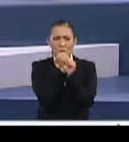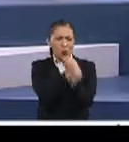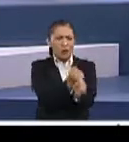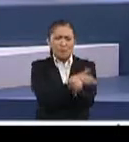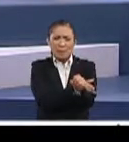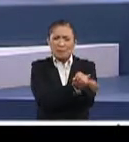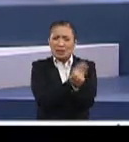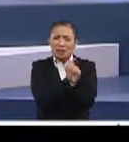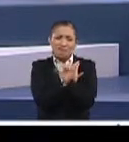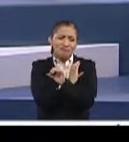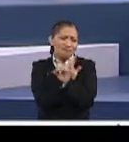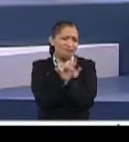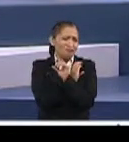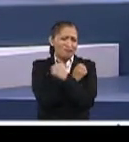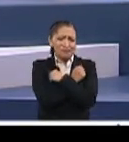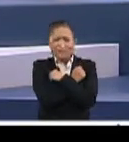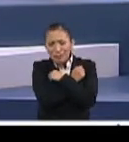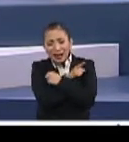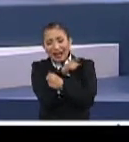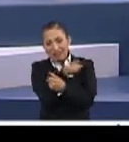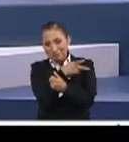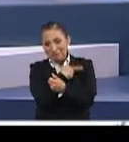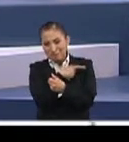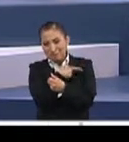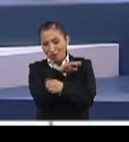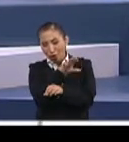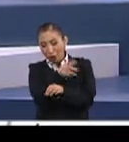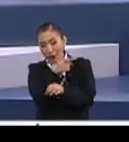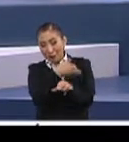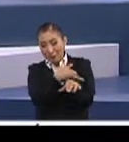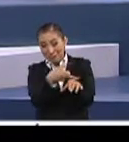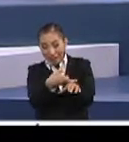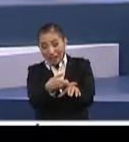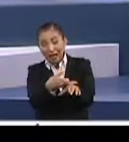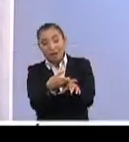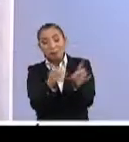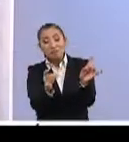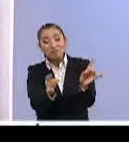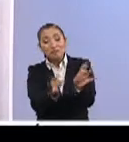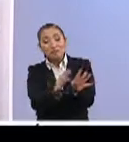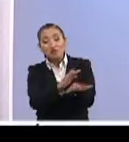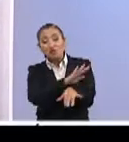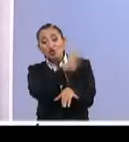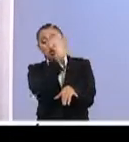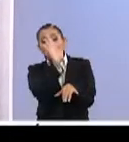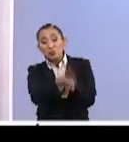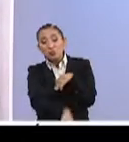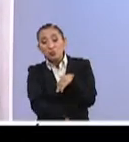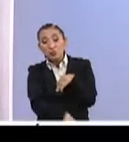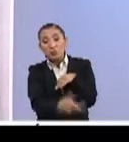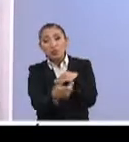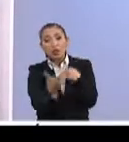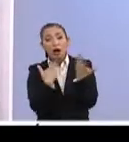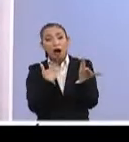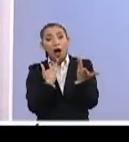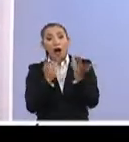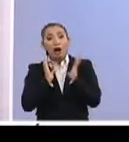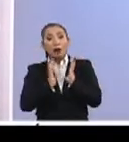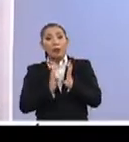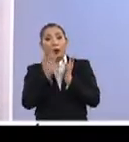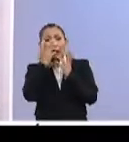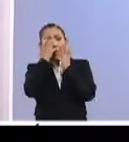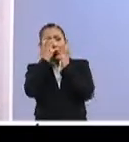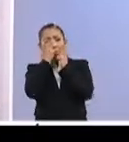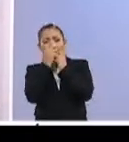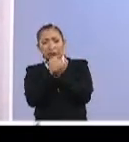que tiene la persona con este familiar, que finalmente termina cediendo el cuerpo, ¿no?,